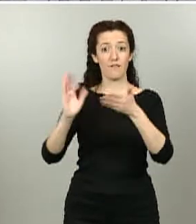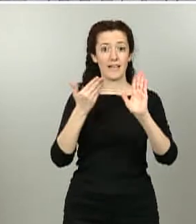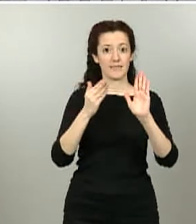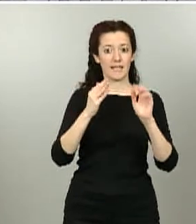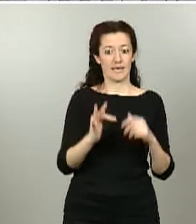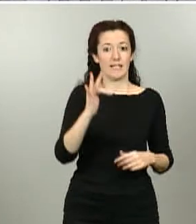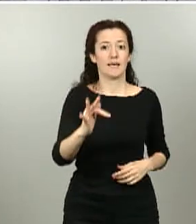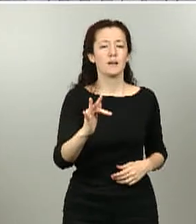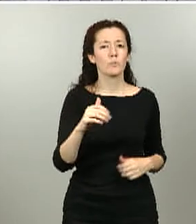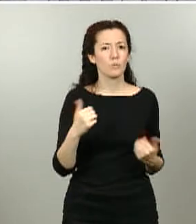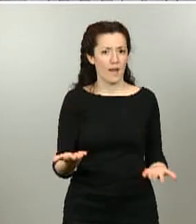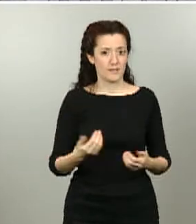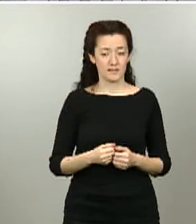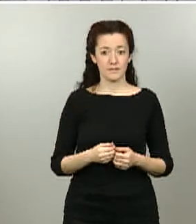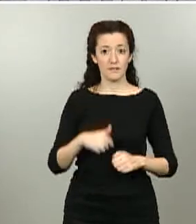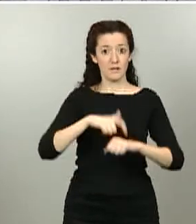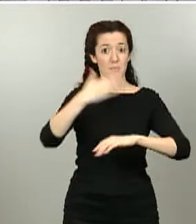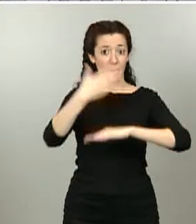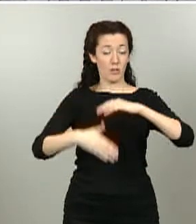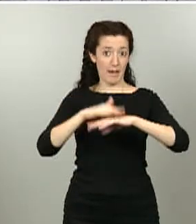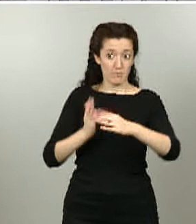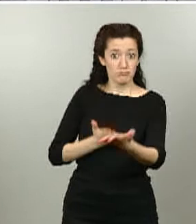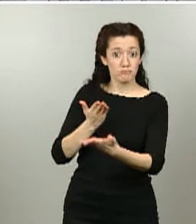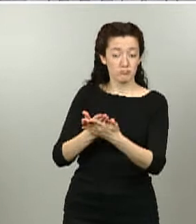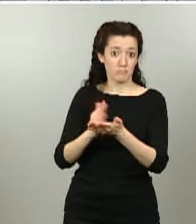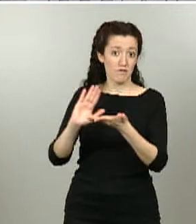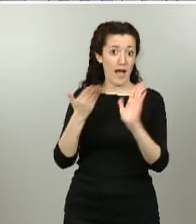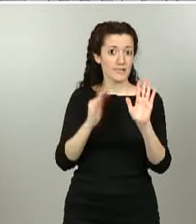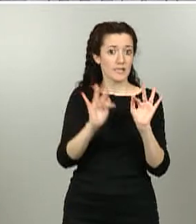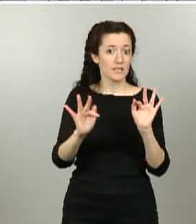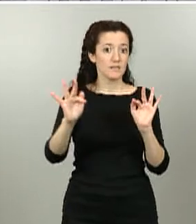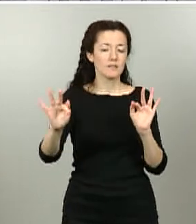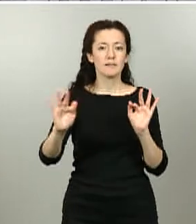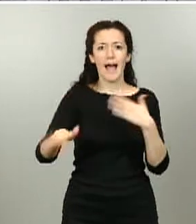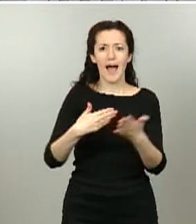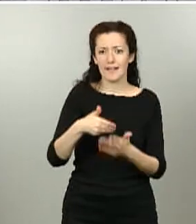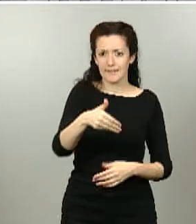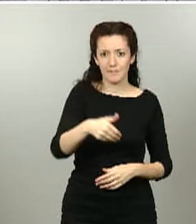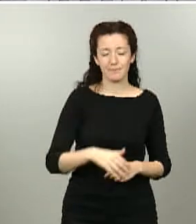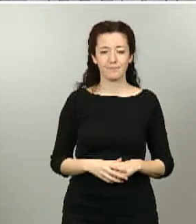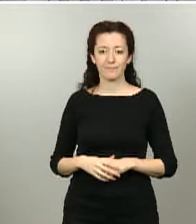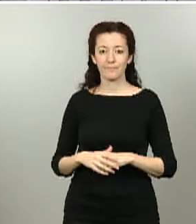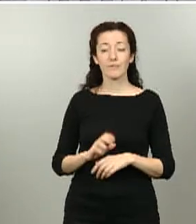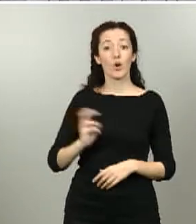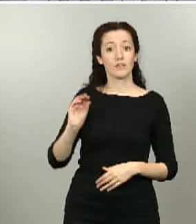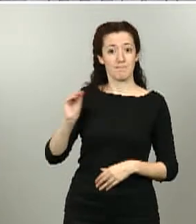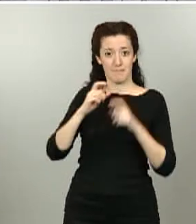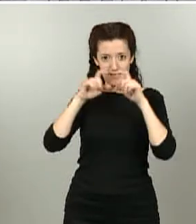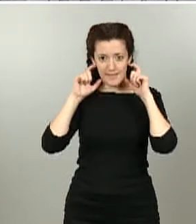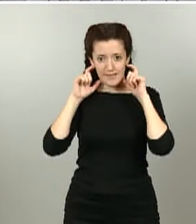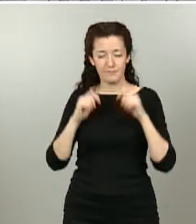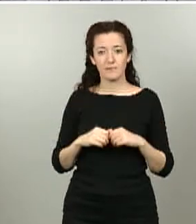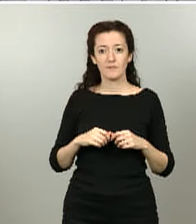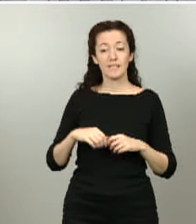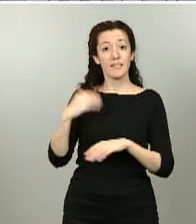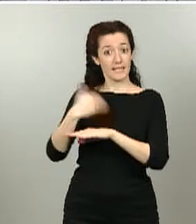plazo. Y añade algo más sobre mascarillas que vincula a otra pregunta que hace News Diario. ¿Es obligatoria la mascarilla en la calle cuando se va en bici